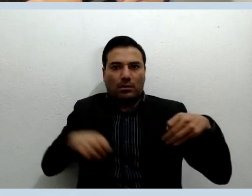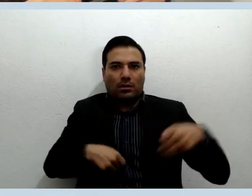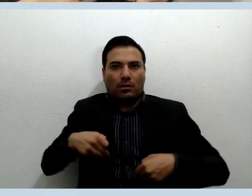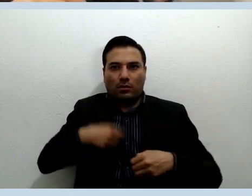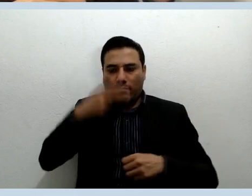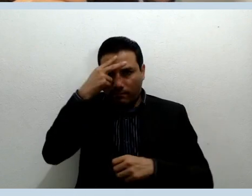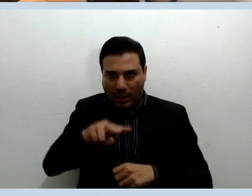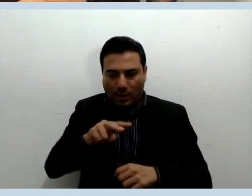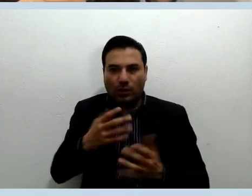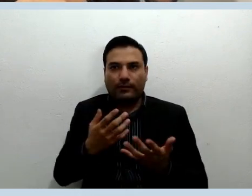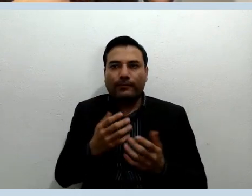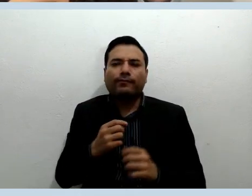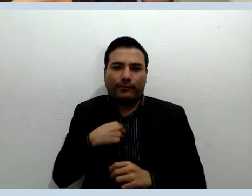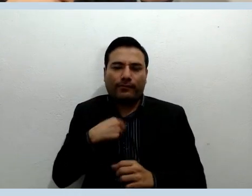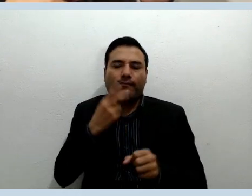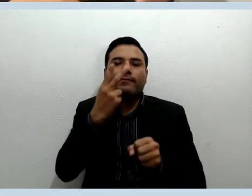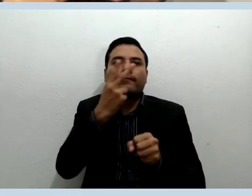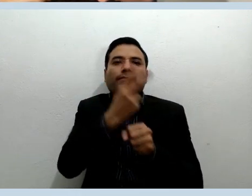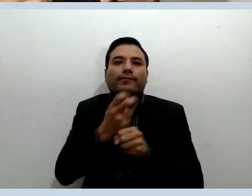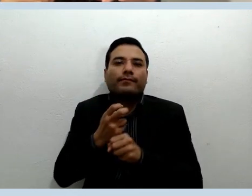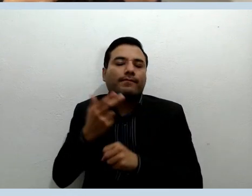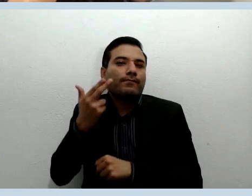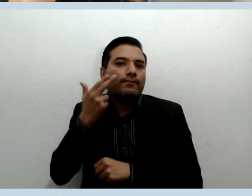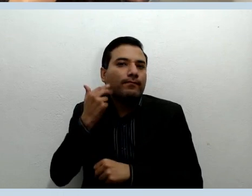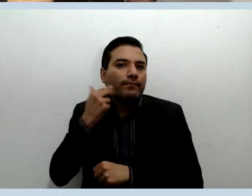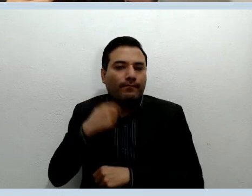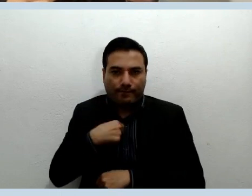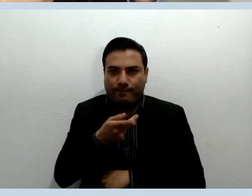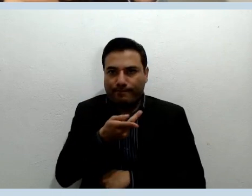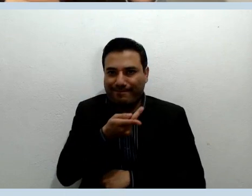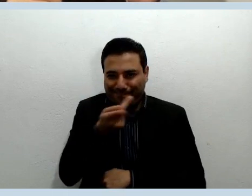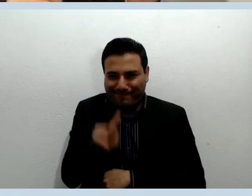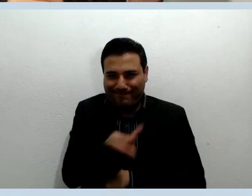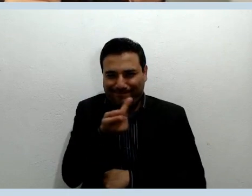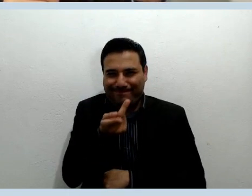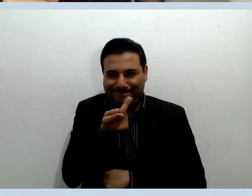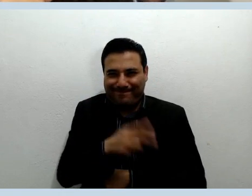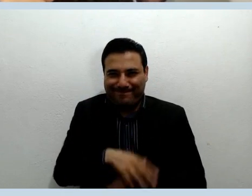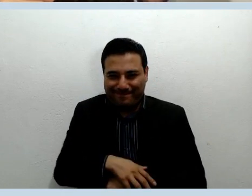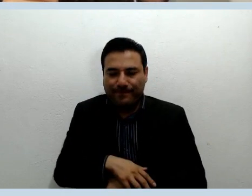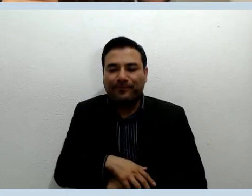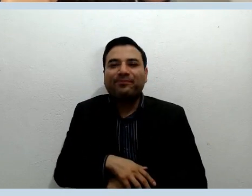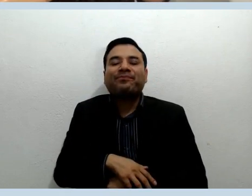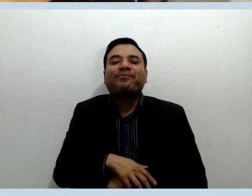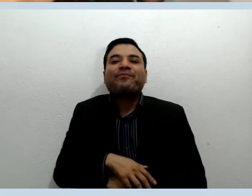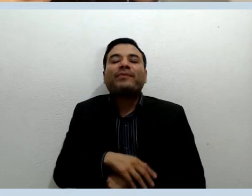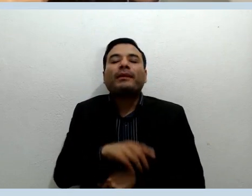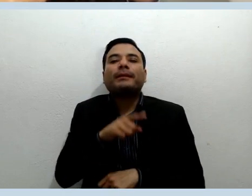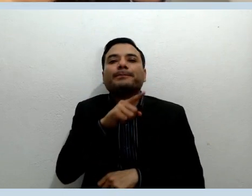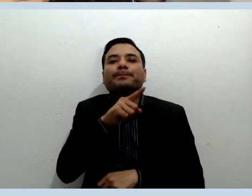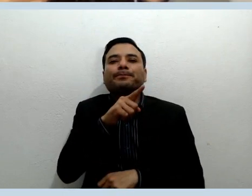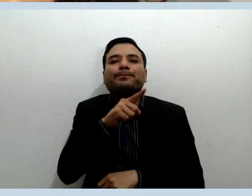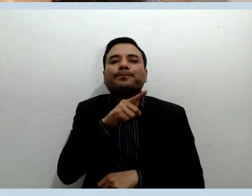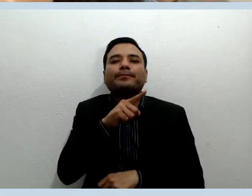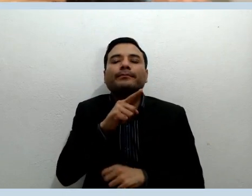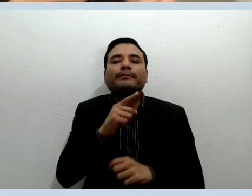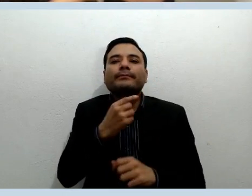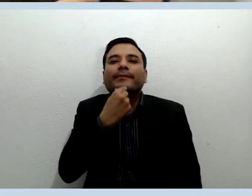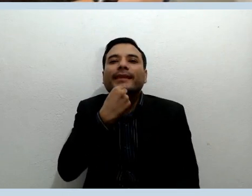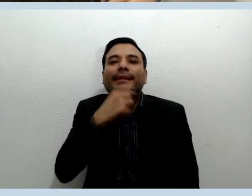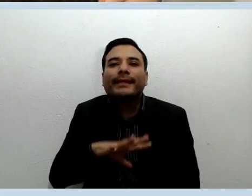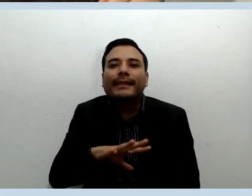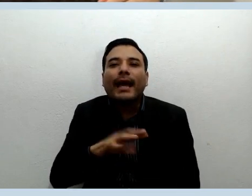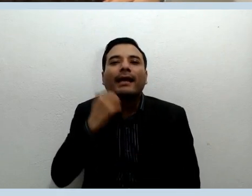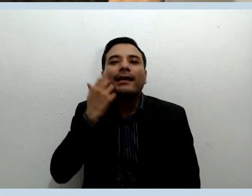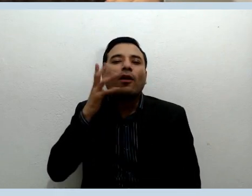trajimos ahí de boet y una de las preguntas que le hicimos Alexis Briseño yide era qué le diría a una niña que quiere ser